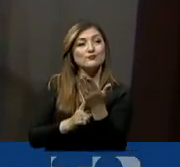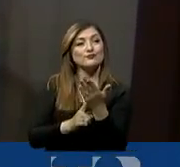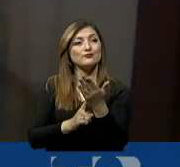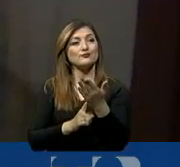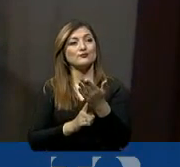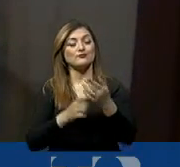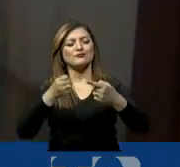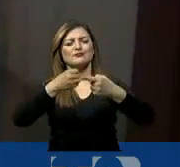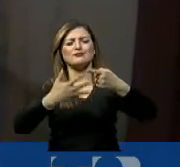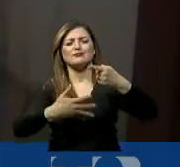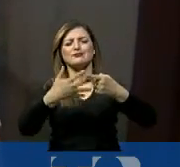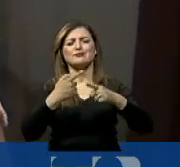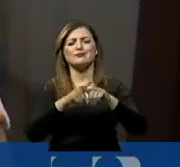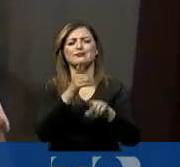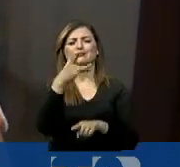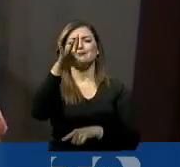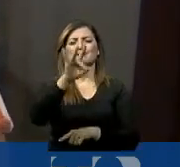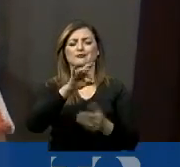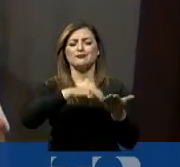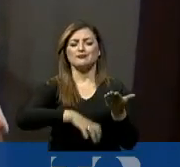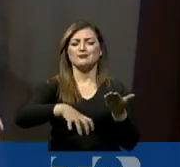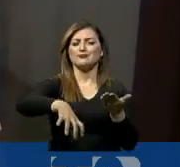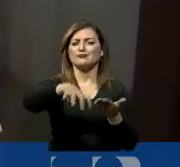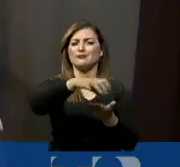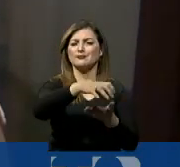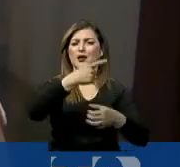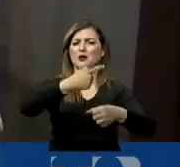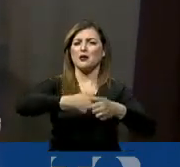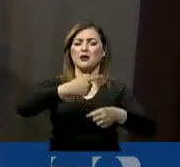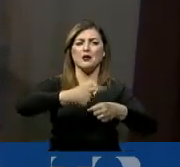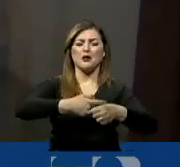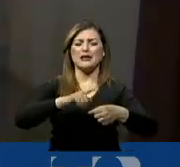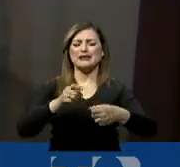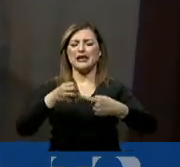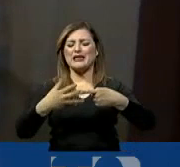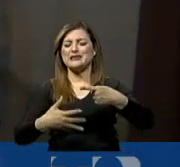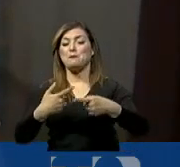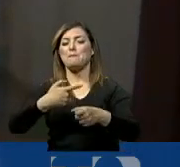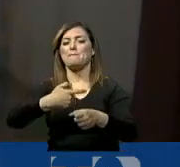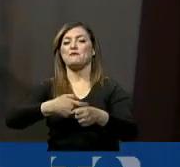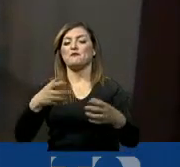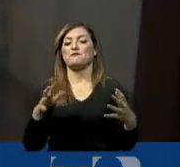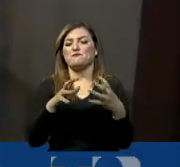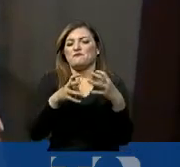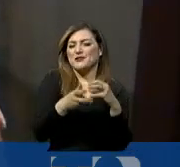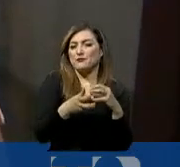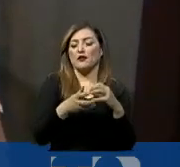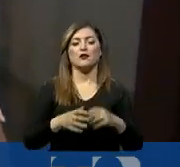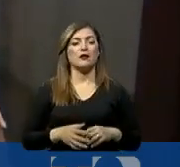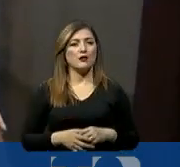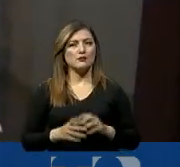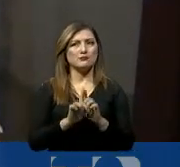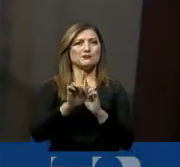por cuanto las 18 parroquias rurales tienen particulares específicas y obviamente la distancia no permite que